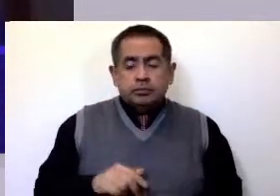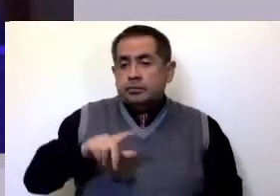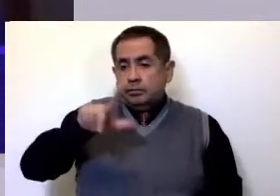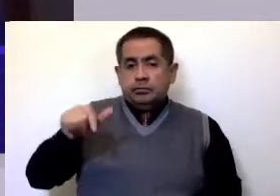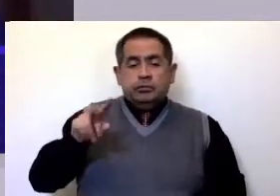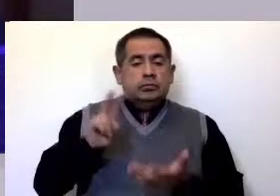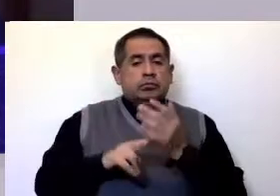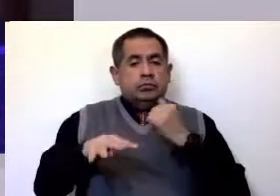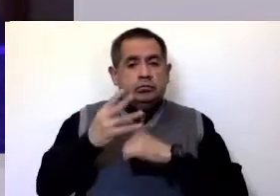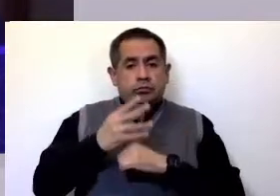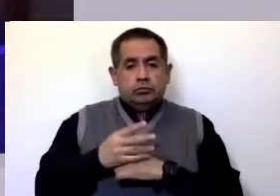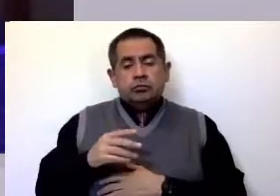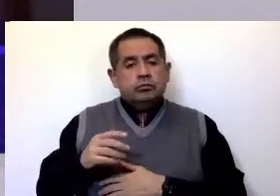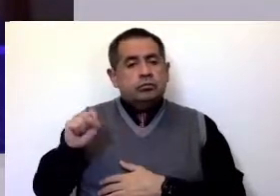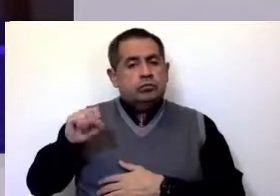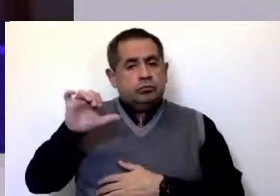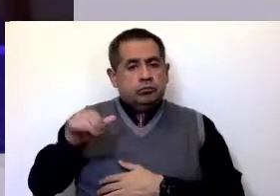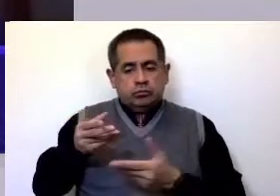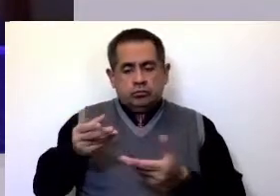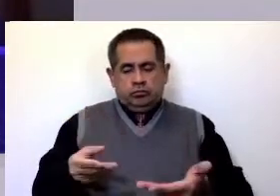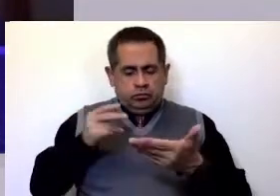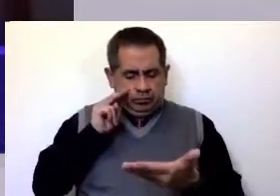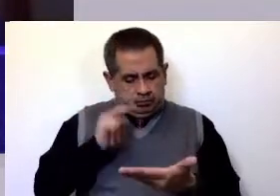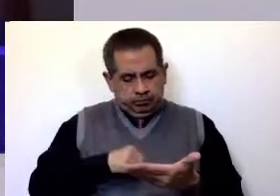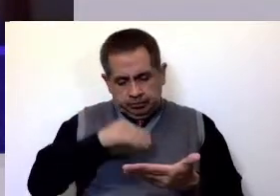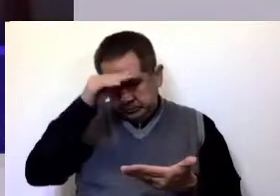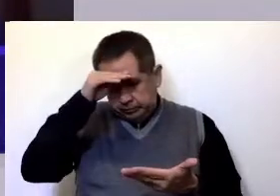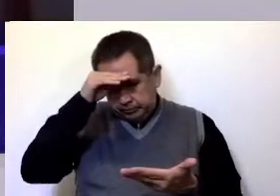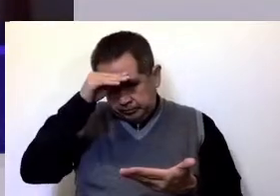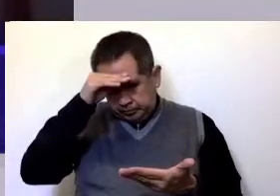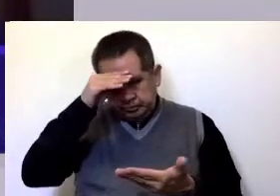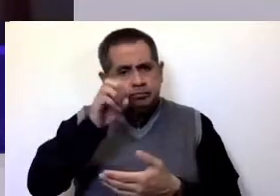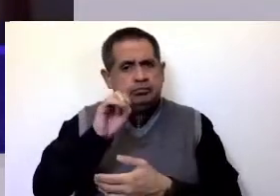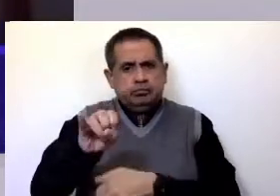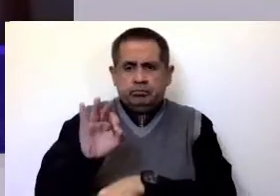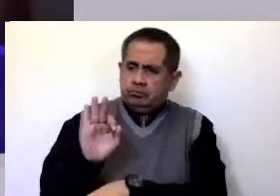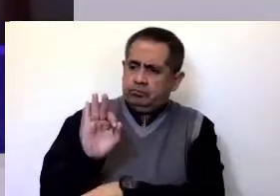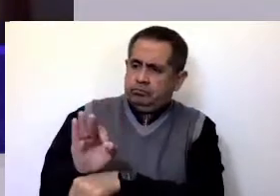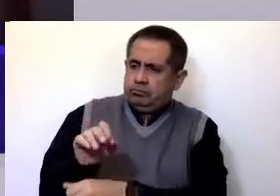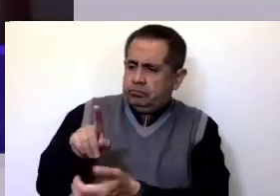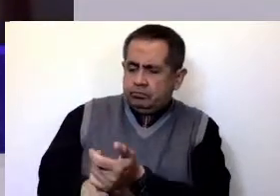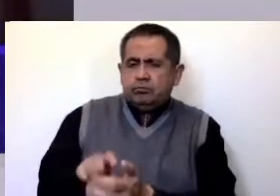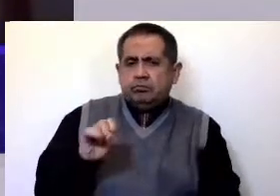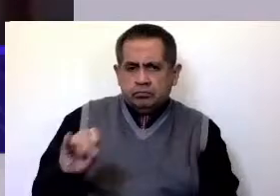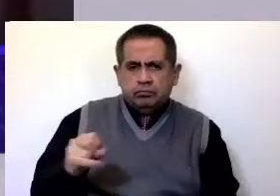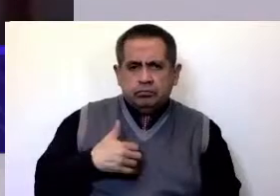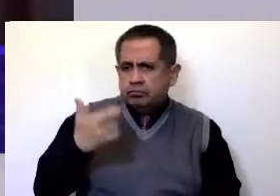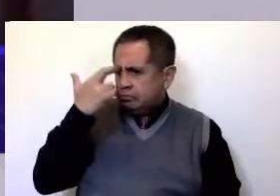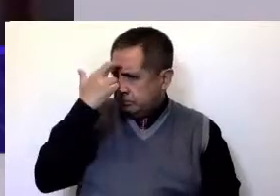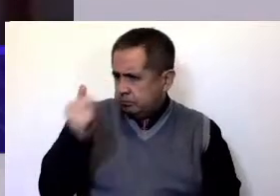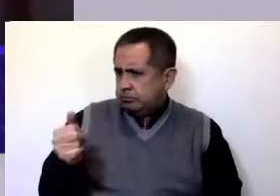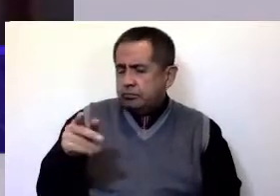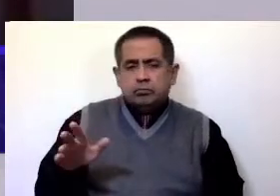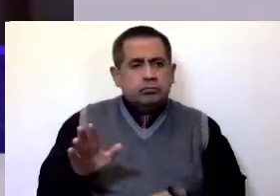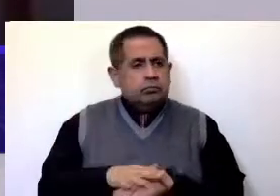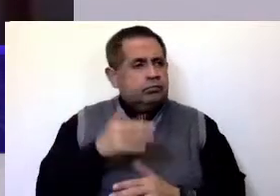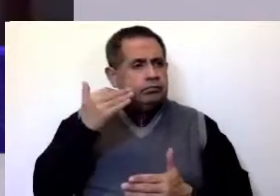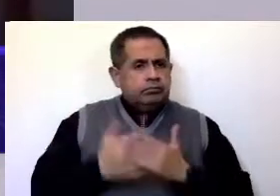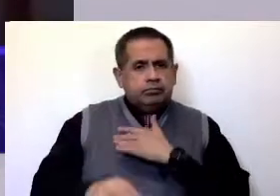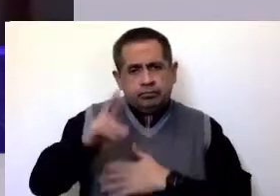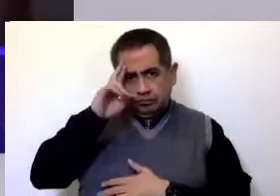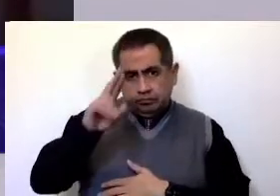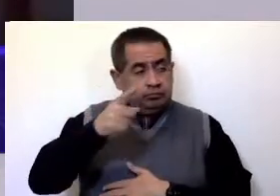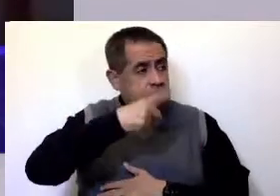revisión del asunto determinando otorgar el amparo a los quejosos al tener por acreditada la transgresión a las obligaciones